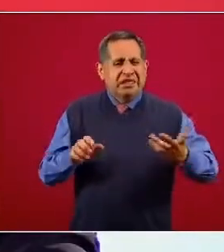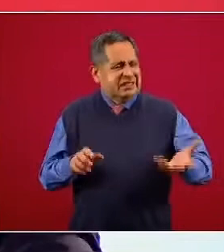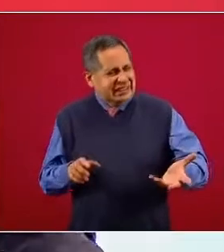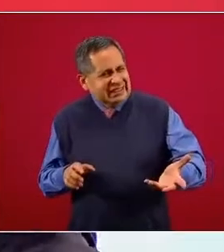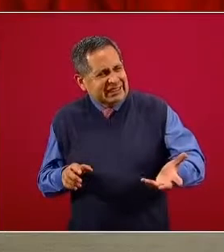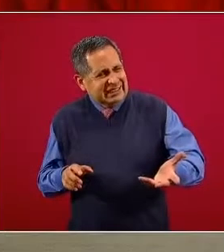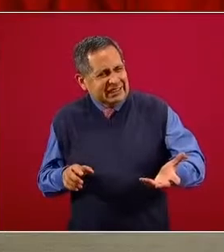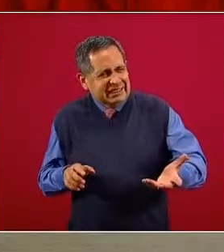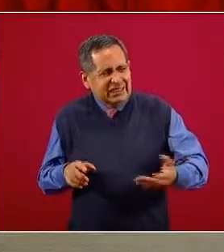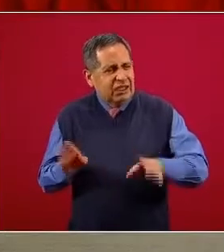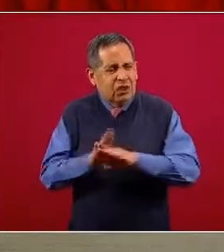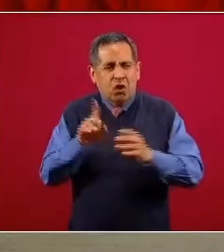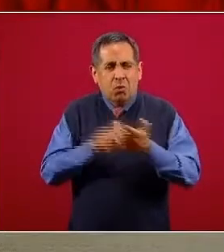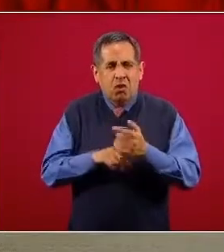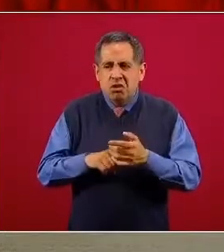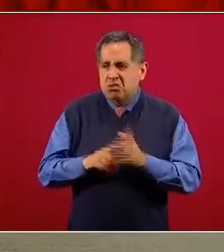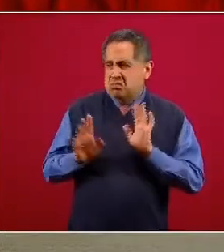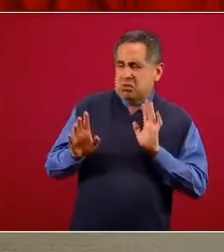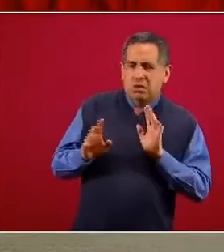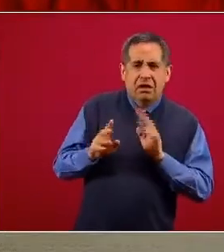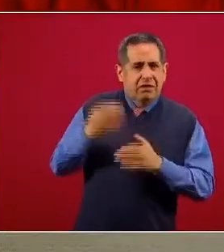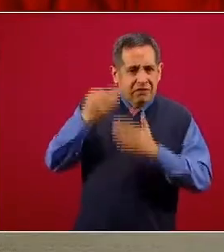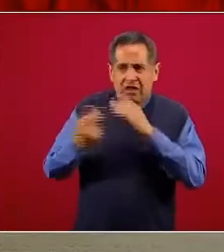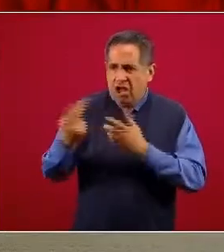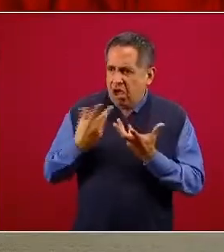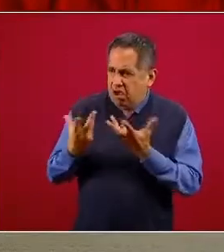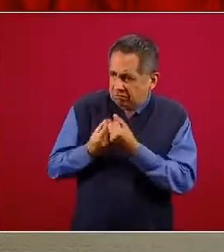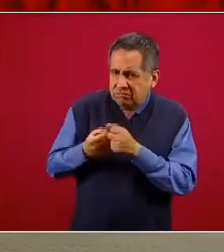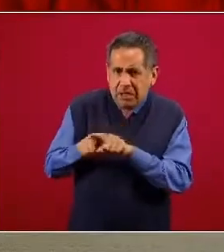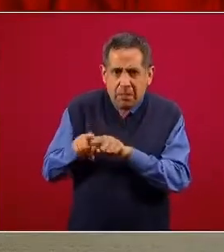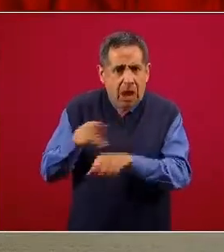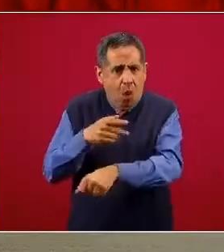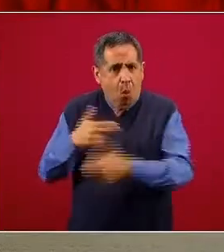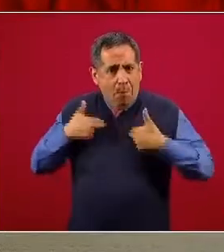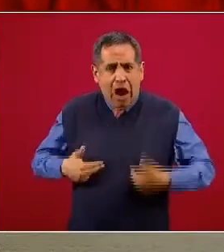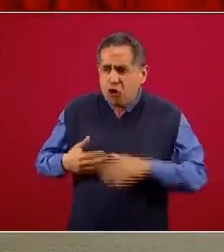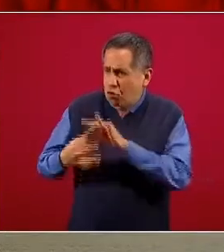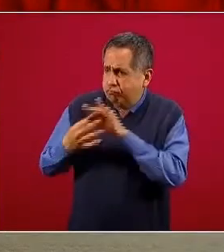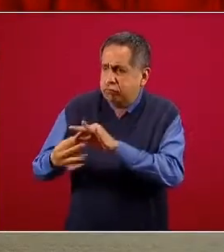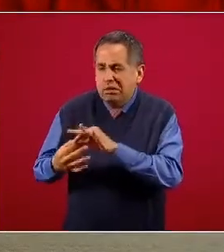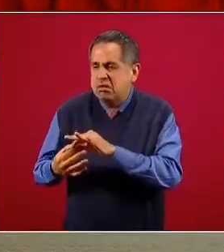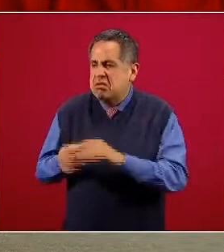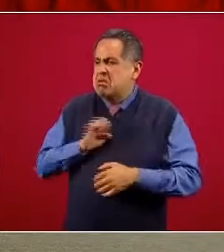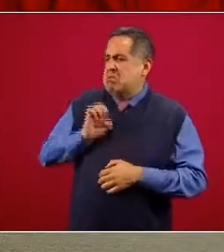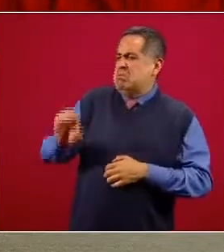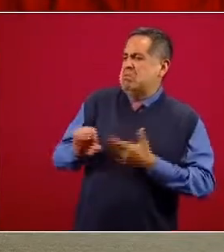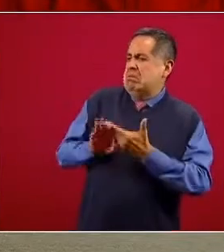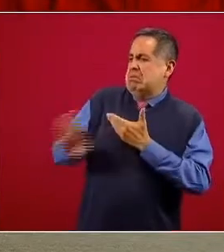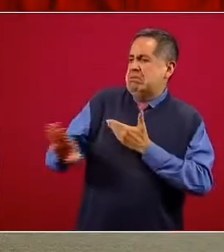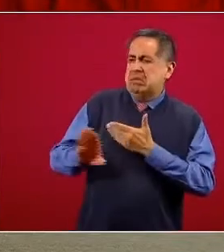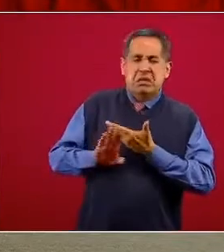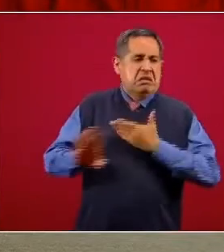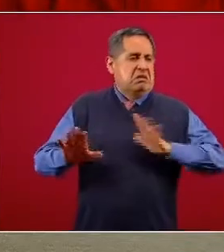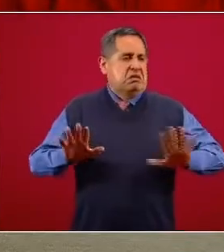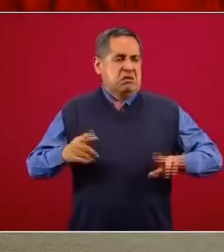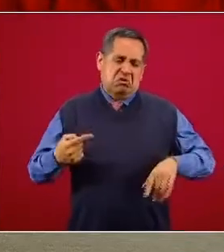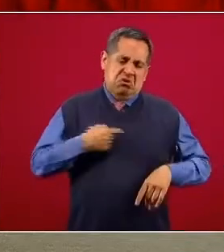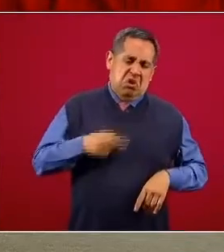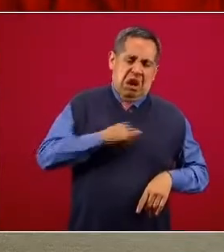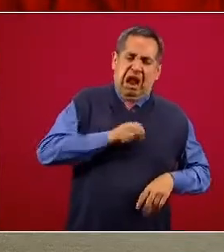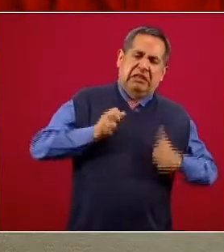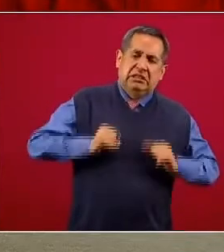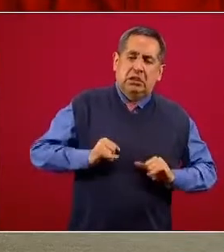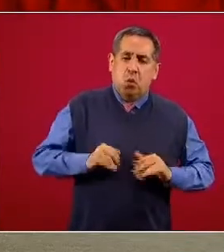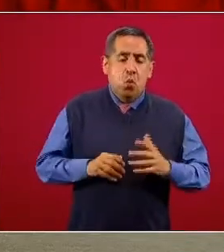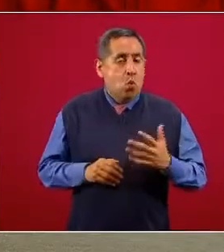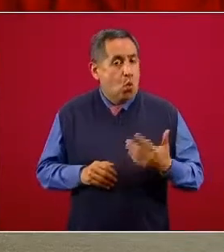otro como otro, en vez de como un hermano, como parte de sí mismos. Y entonces en esta construcción de ese discurso de